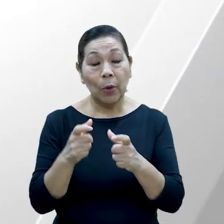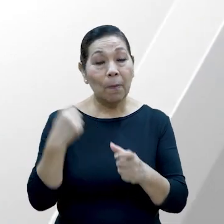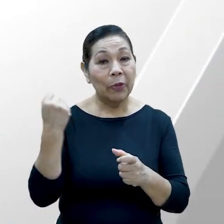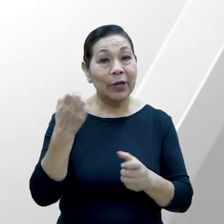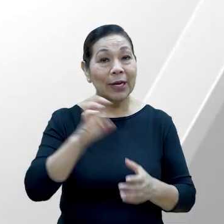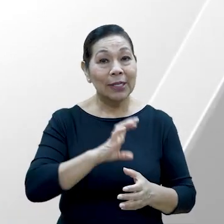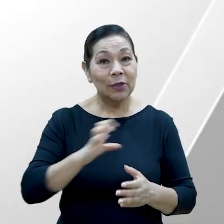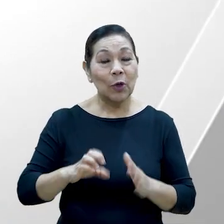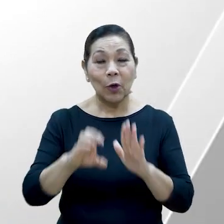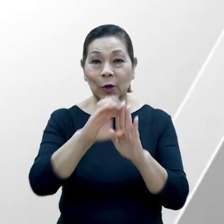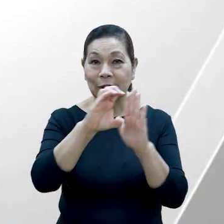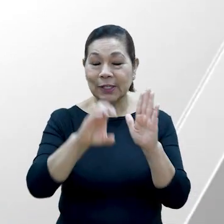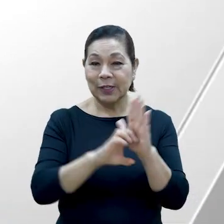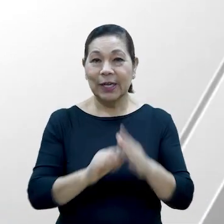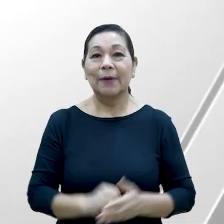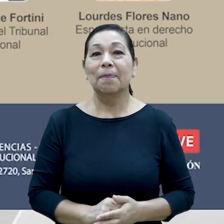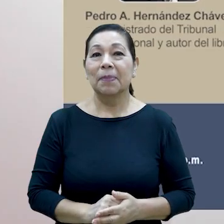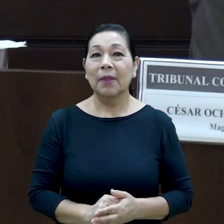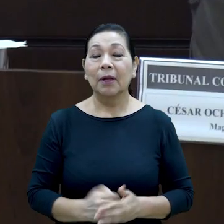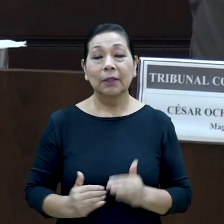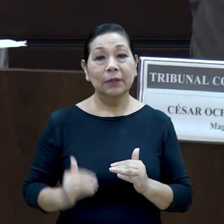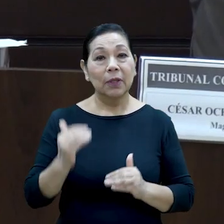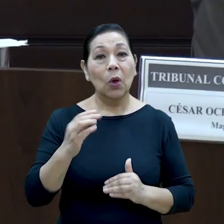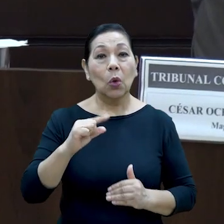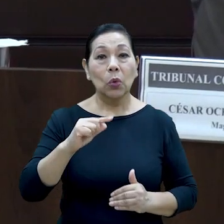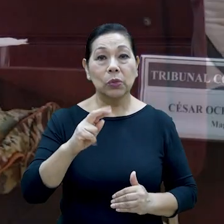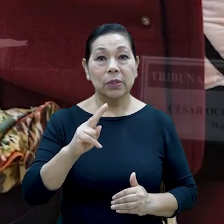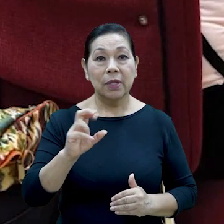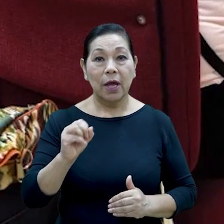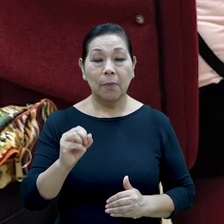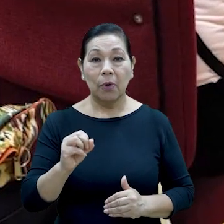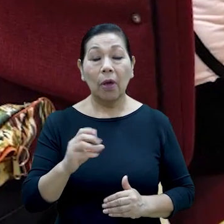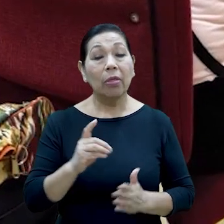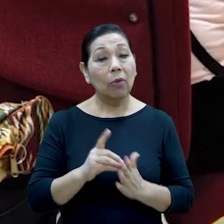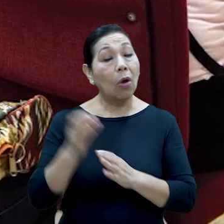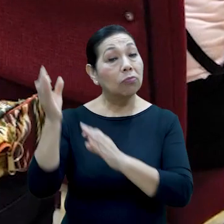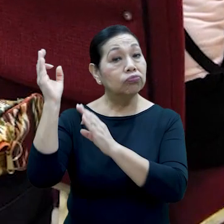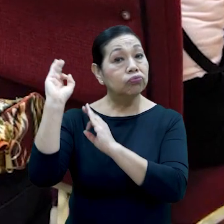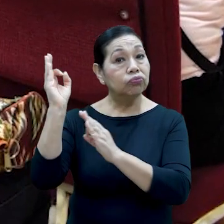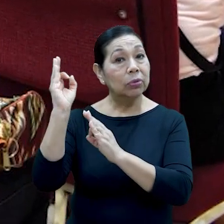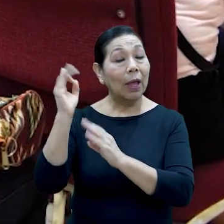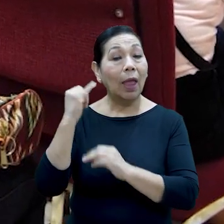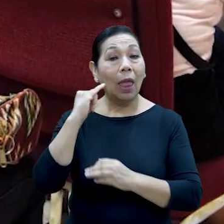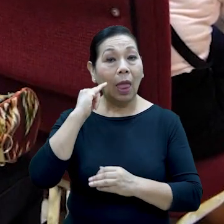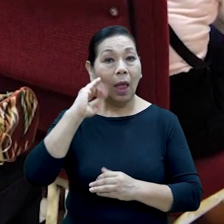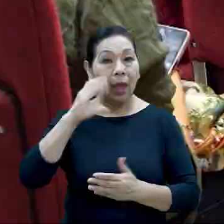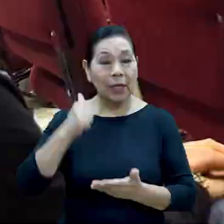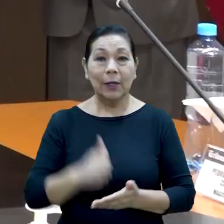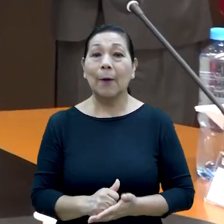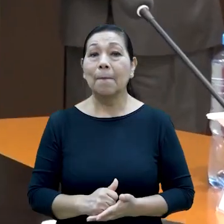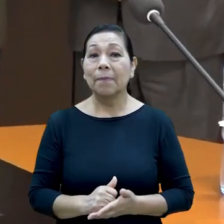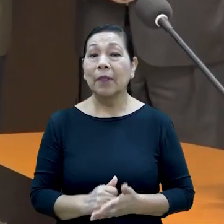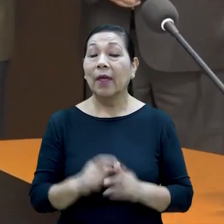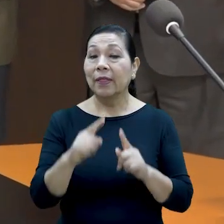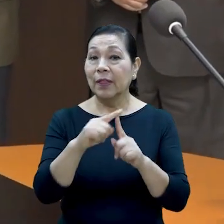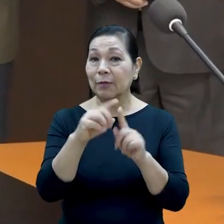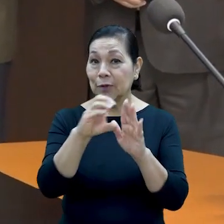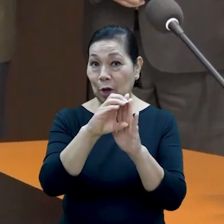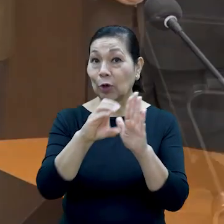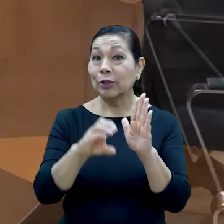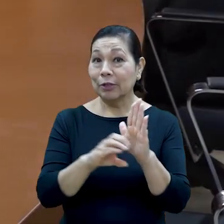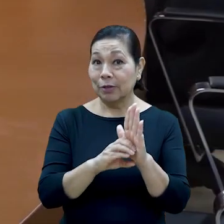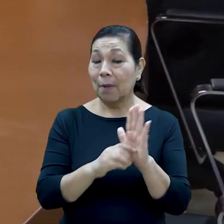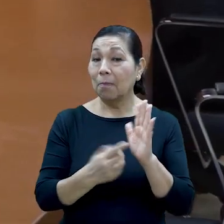control del poder en el Estado constitucional. Magistrado Gustavo Gutiérrez dictó conferencia en Ica. Magistrados del